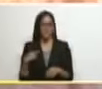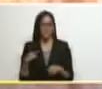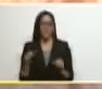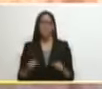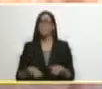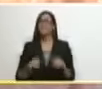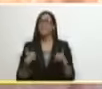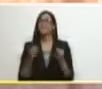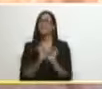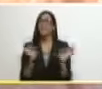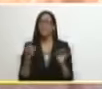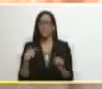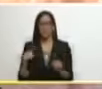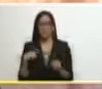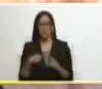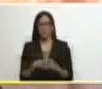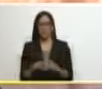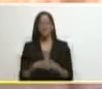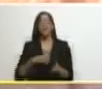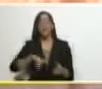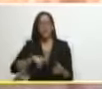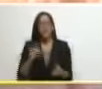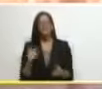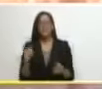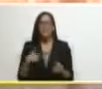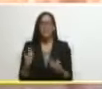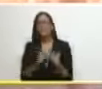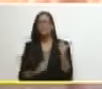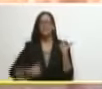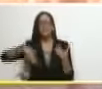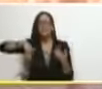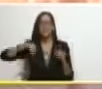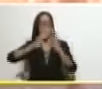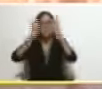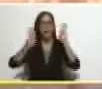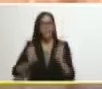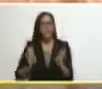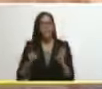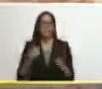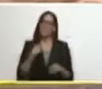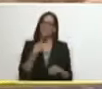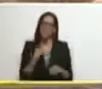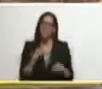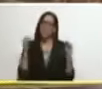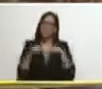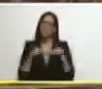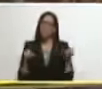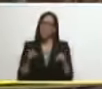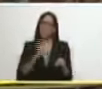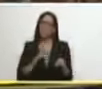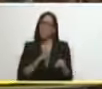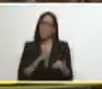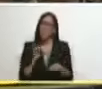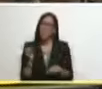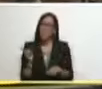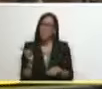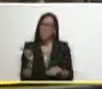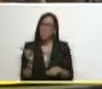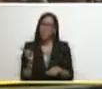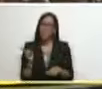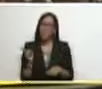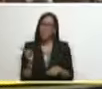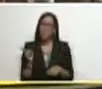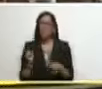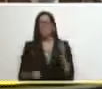tiene. ¿Puede tener el presidente de Guyana un mapa que diga que este territorio le perteneció, que